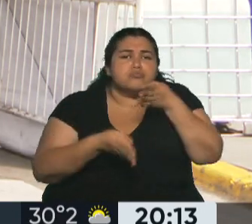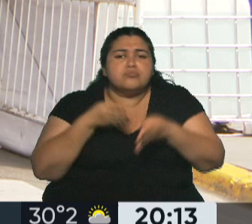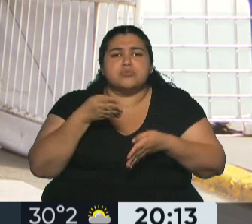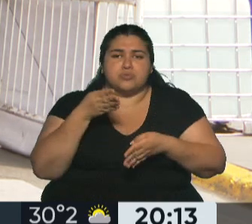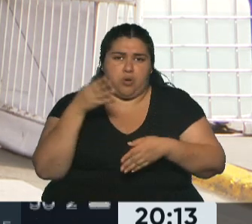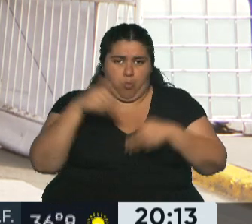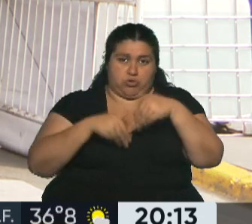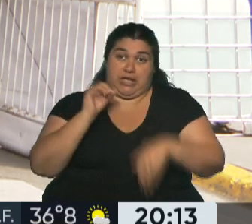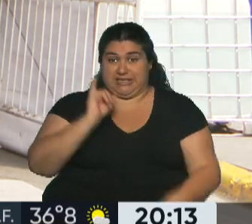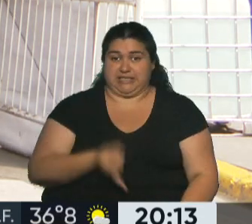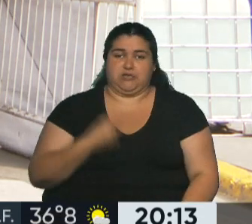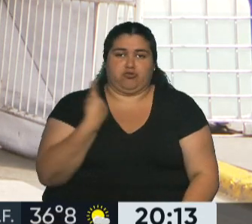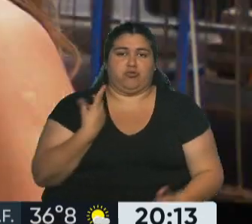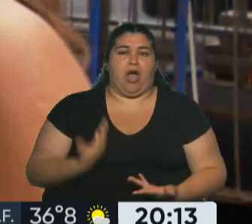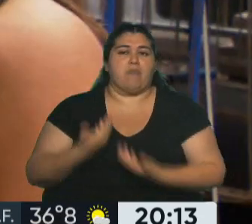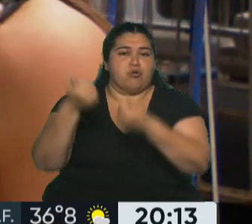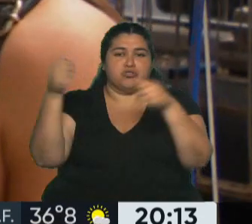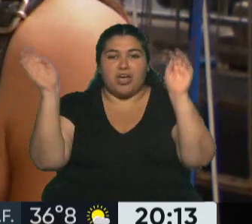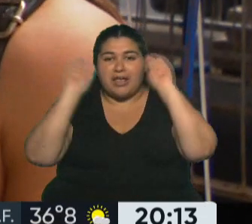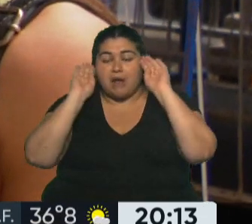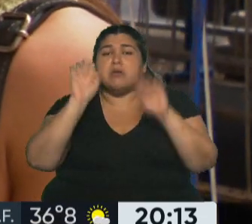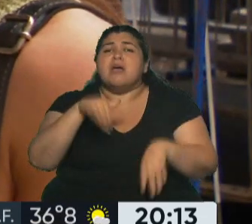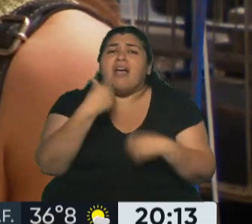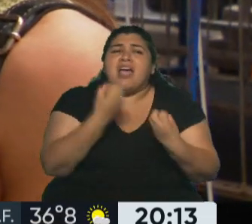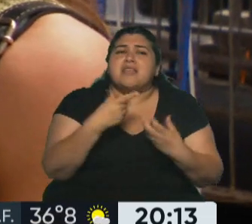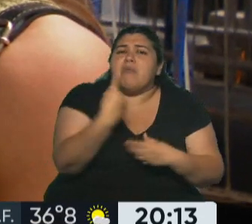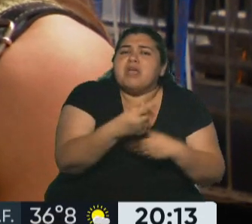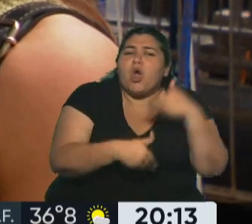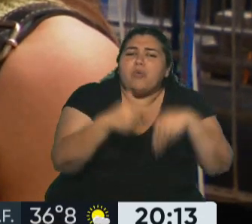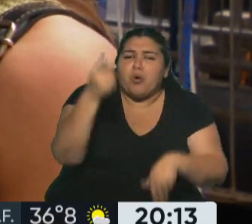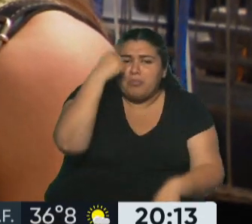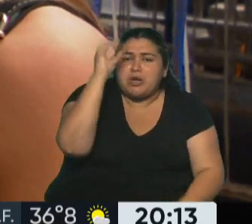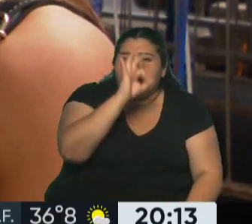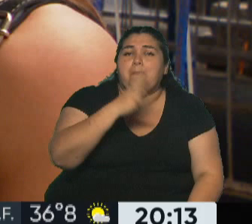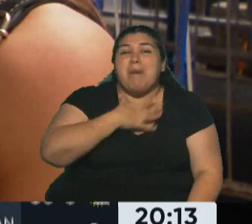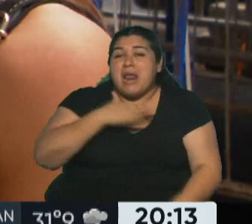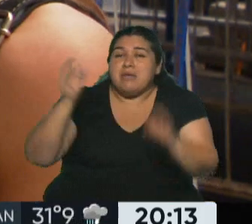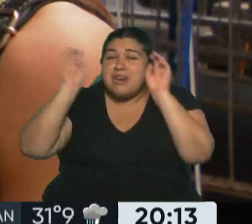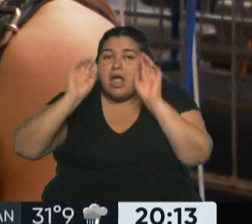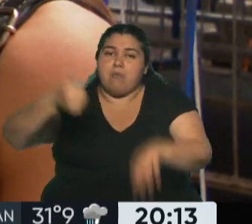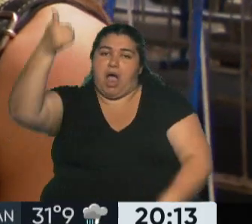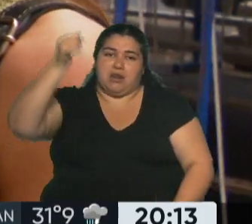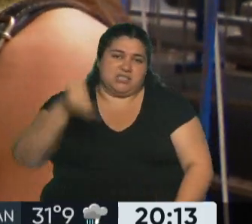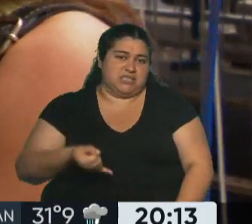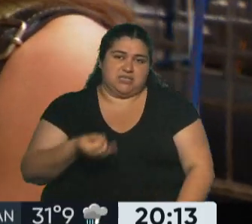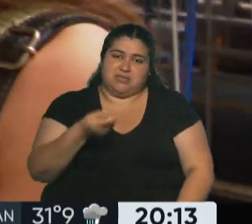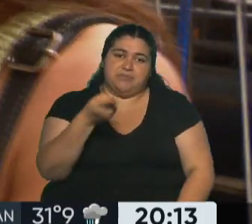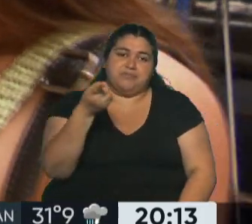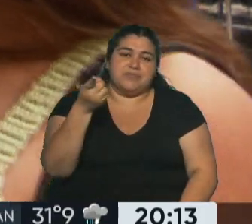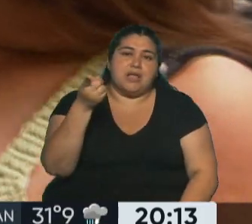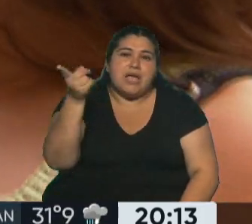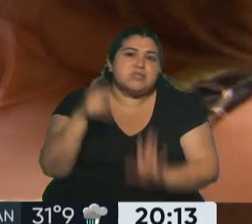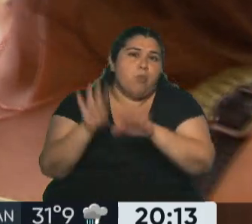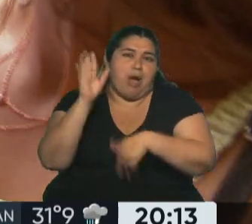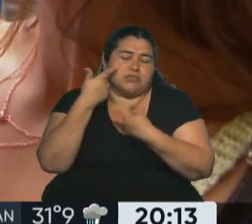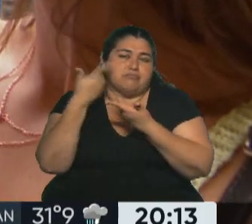familia apoo crees que va a salir esa votación por porque es lo más popular